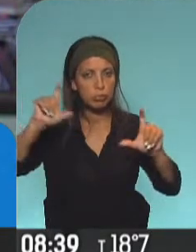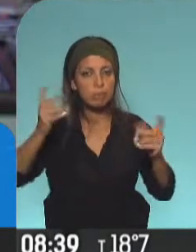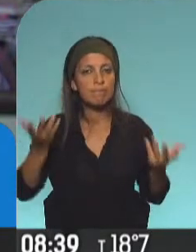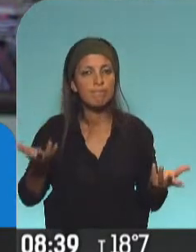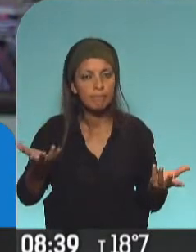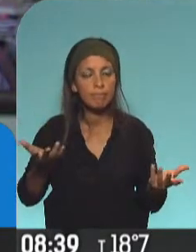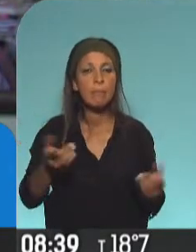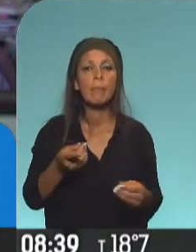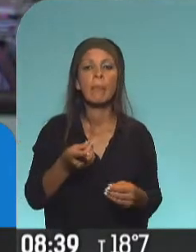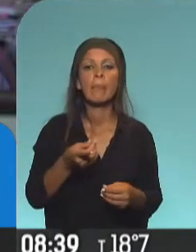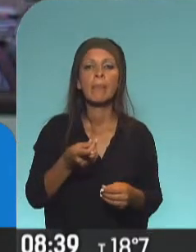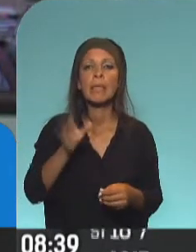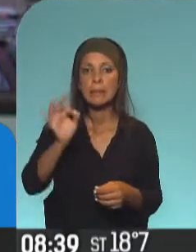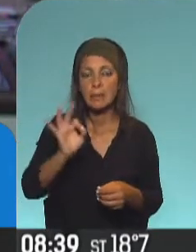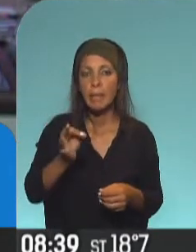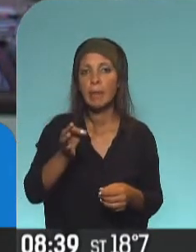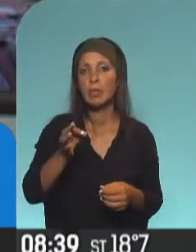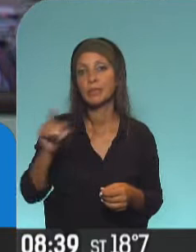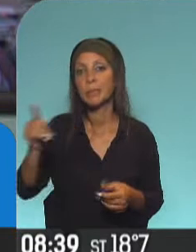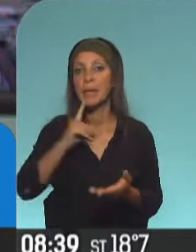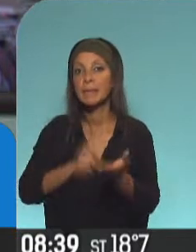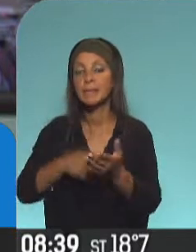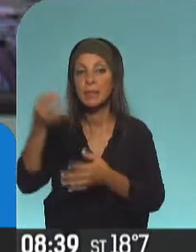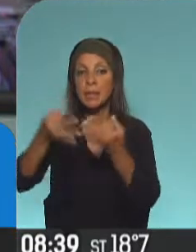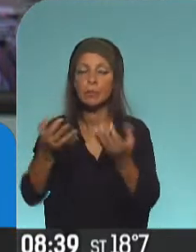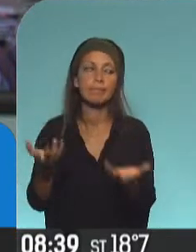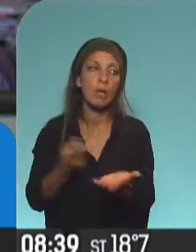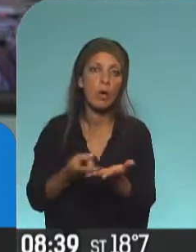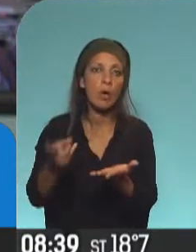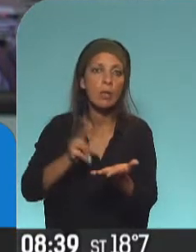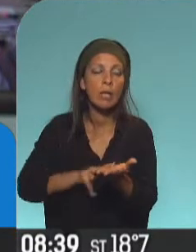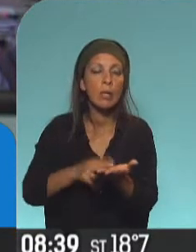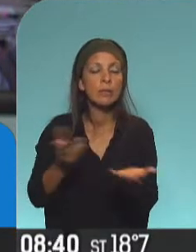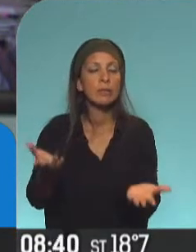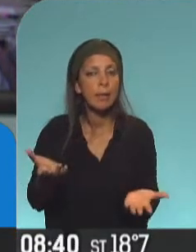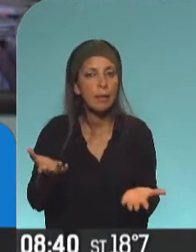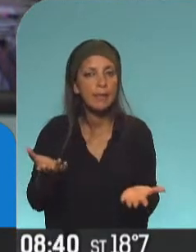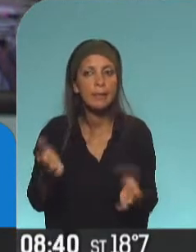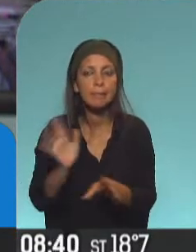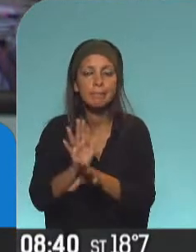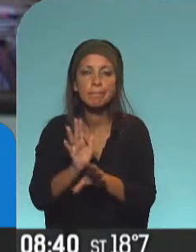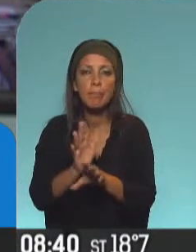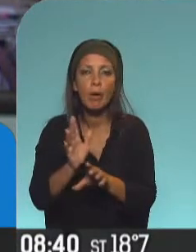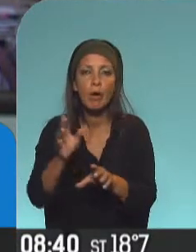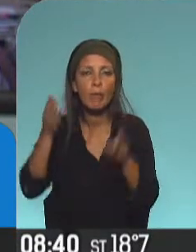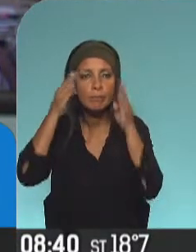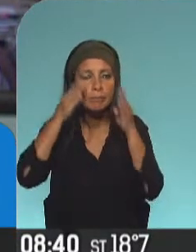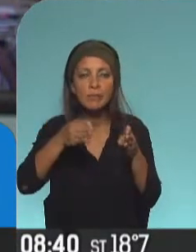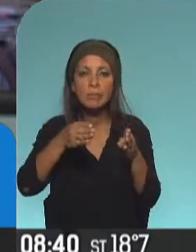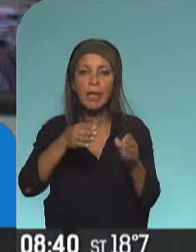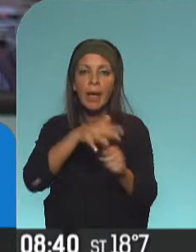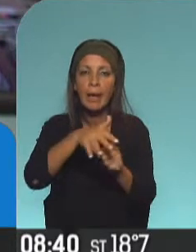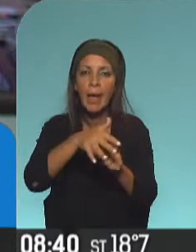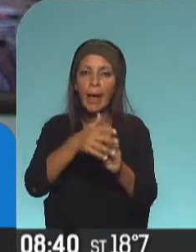importante. Entendemos que el accionar de la justicia nuevamente se presenta sin perspectiva de género. Ustedes